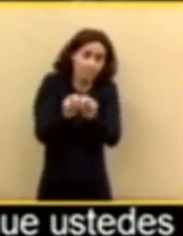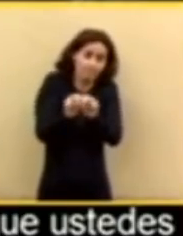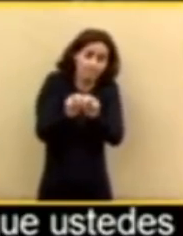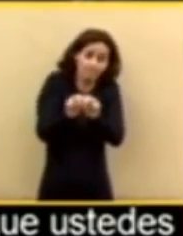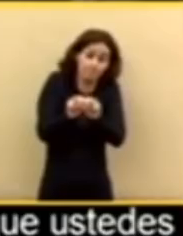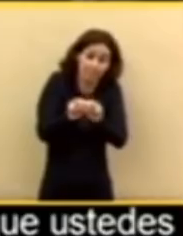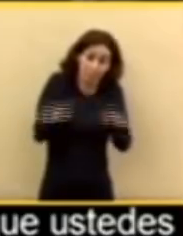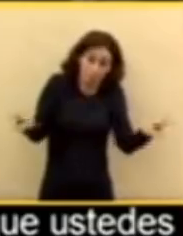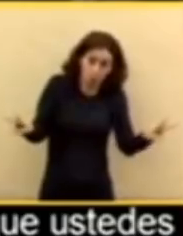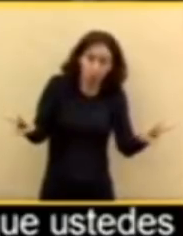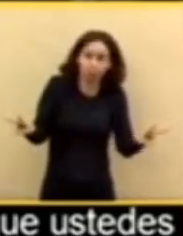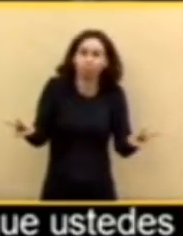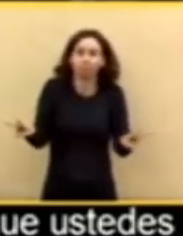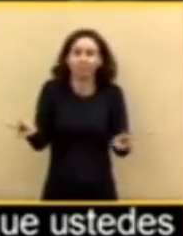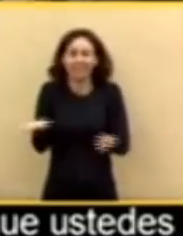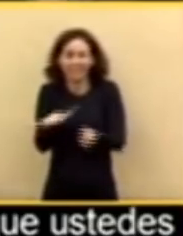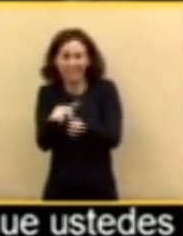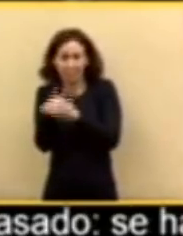sí,